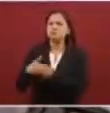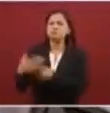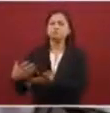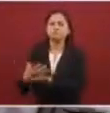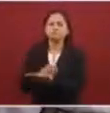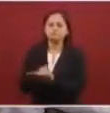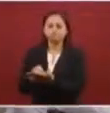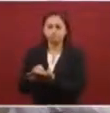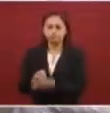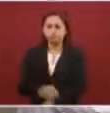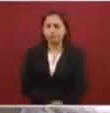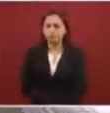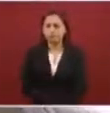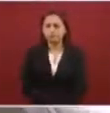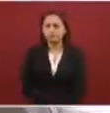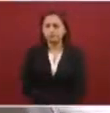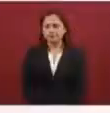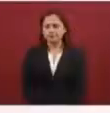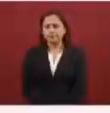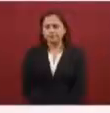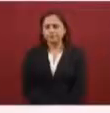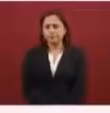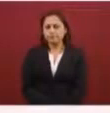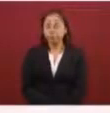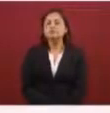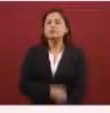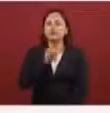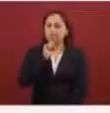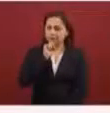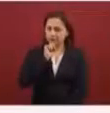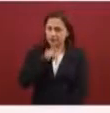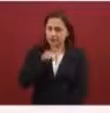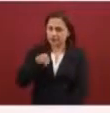felicito a sus familiares,